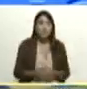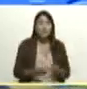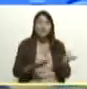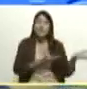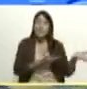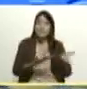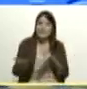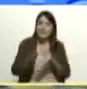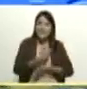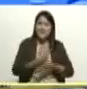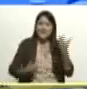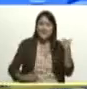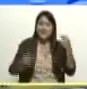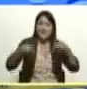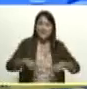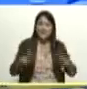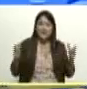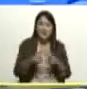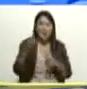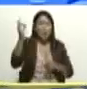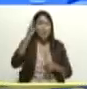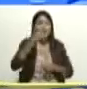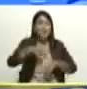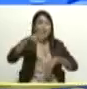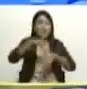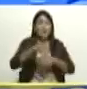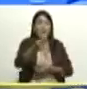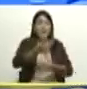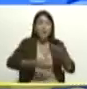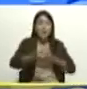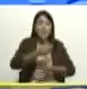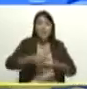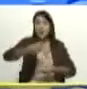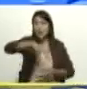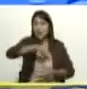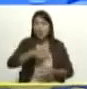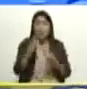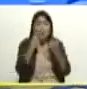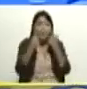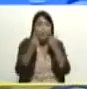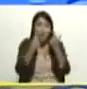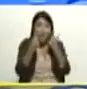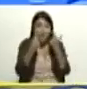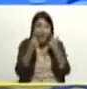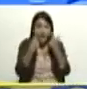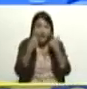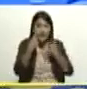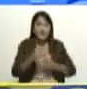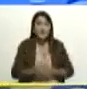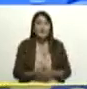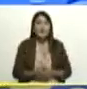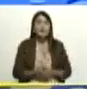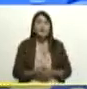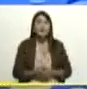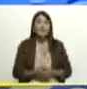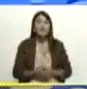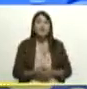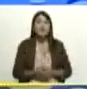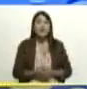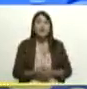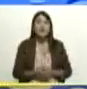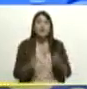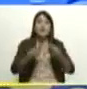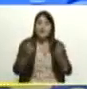bienvenida a este Consejo Nacional de Economía, siempre muy atentos a, bueno, las alertas que dan los